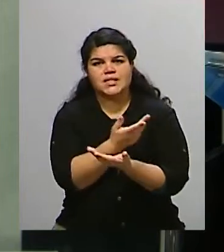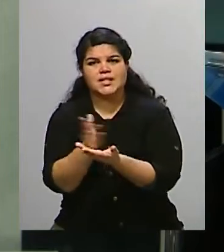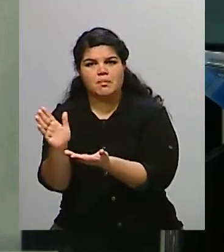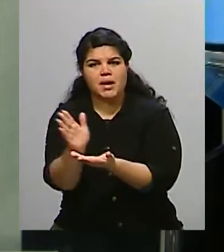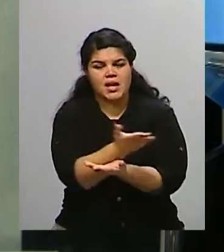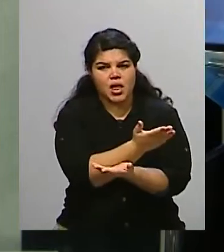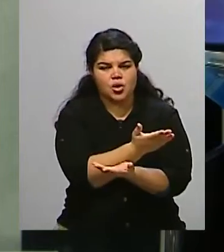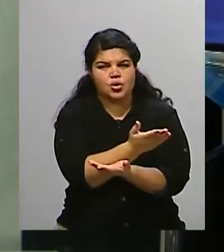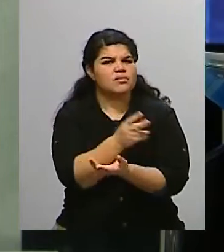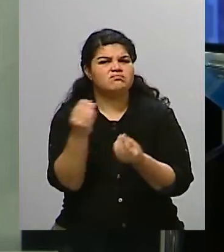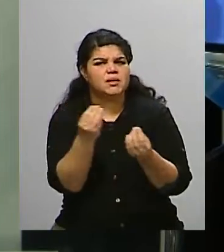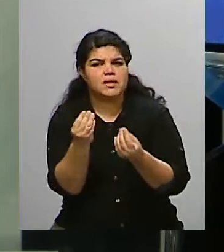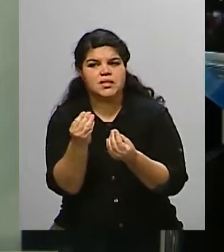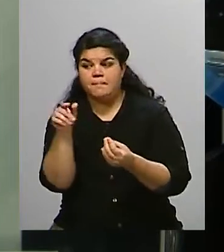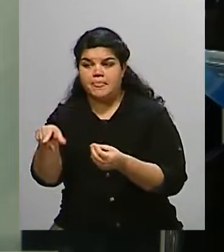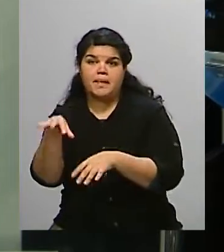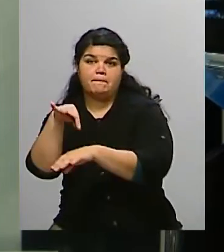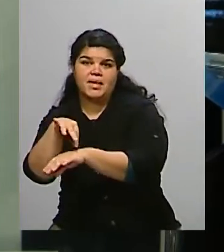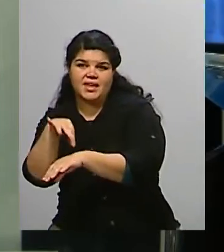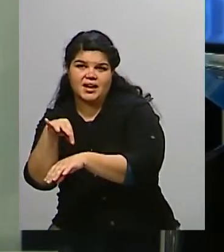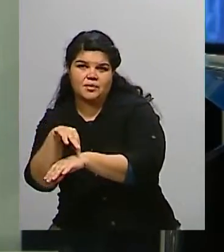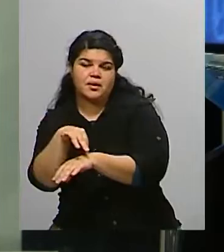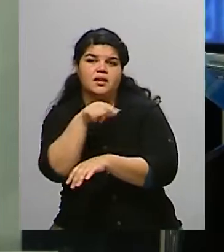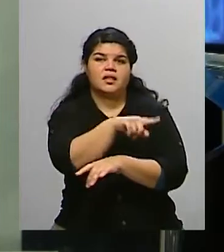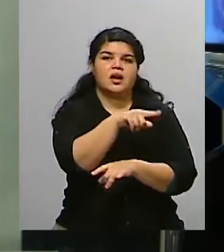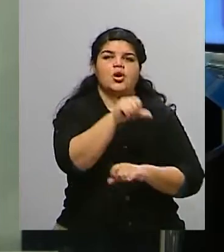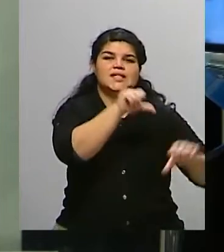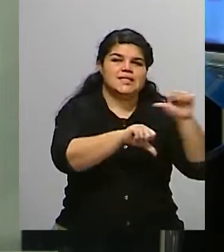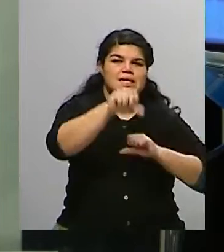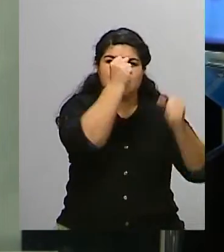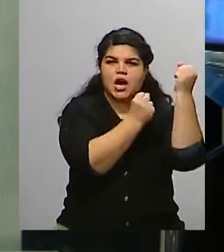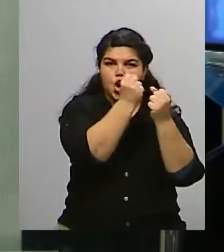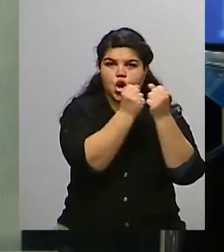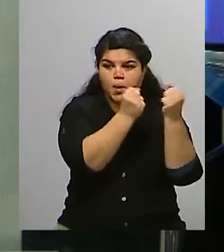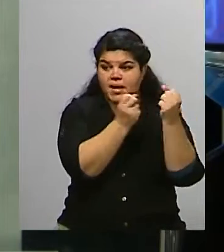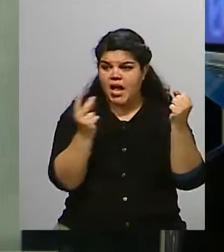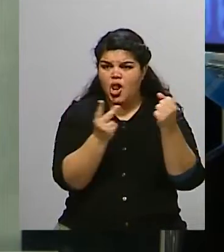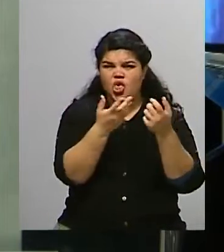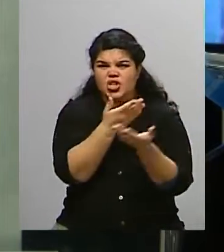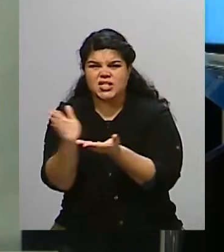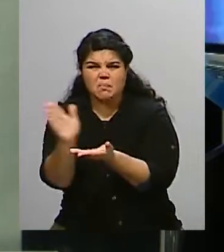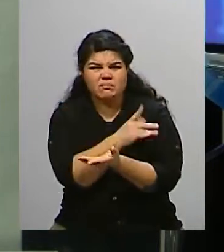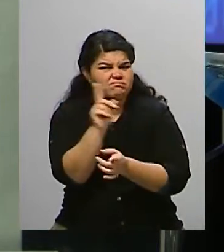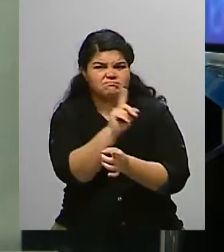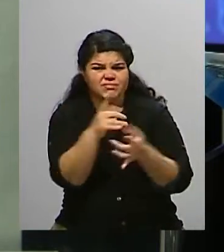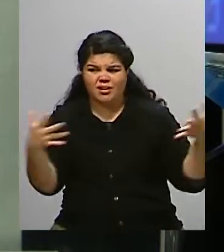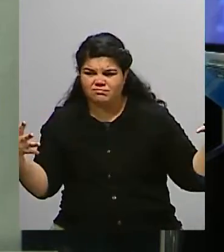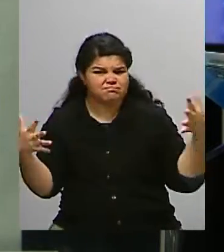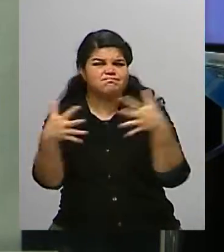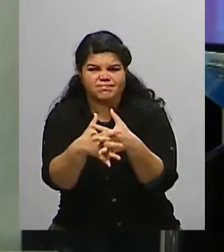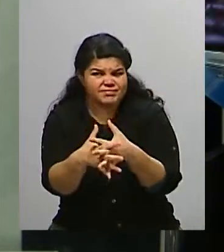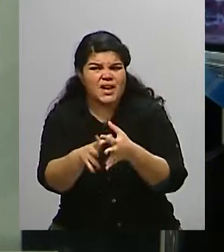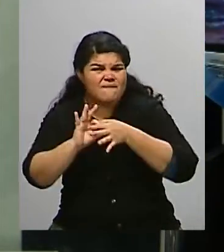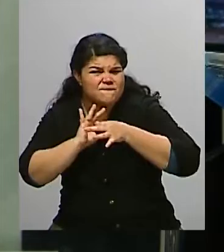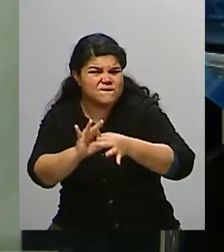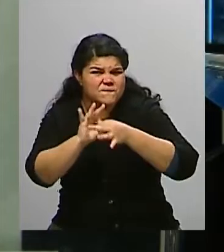la medicina y la economía o las ciencias económicas. Entonces, en ese cruce es que nos paramos nosotros desde la facultad para